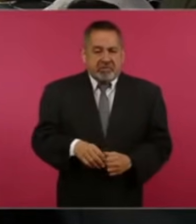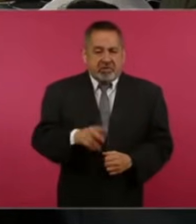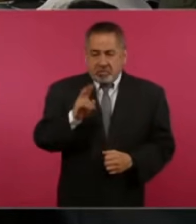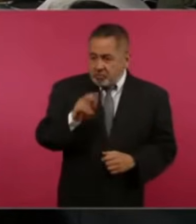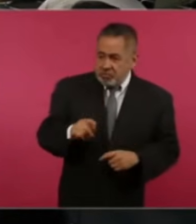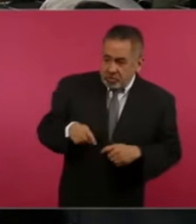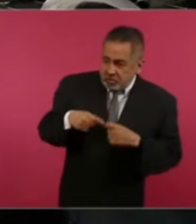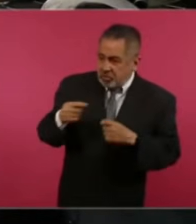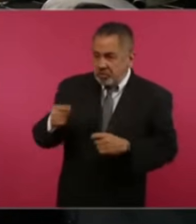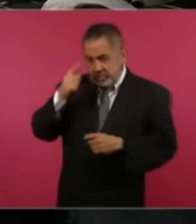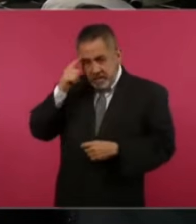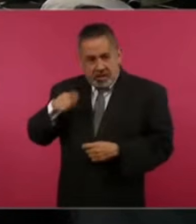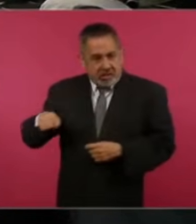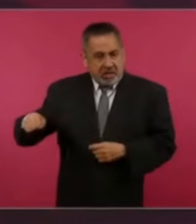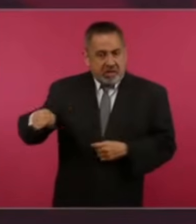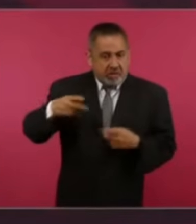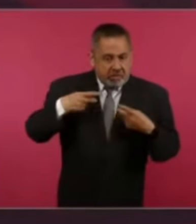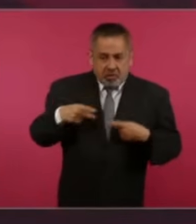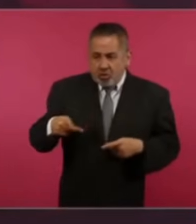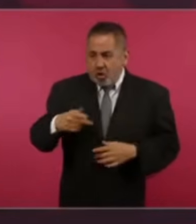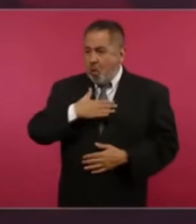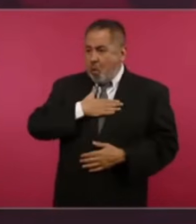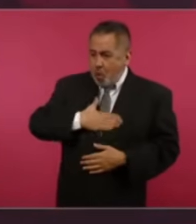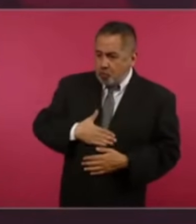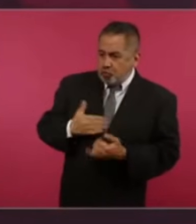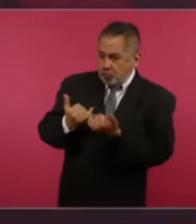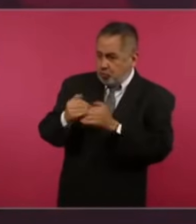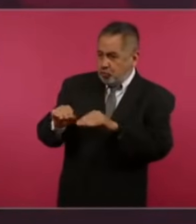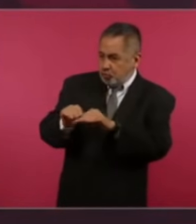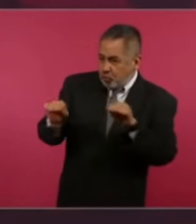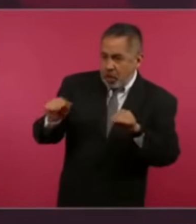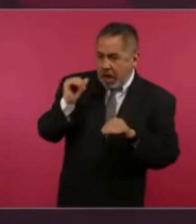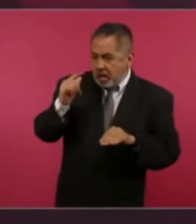realidad la justicia social,